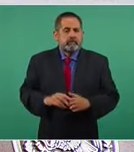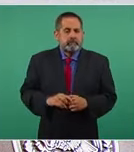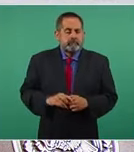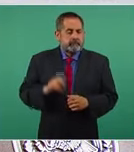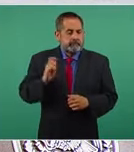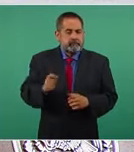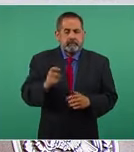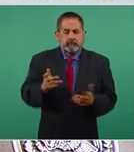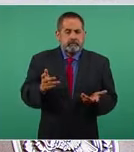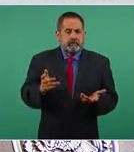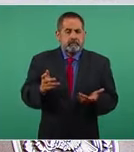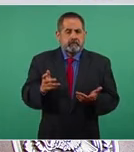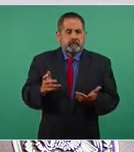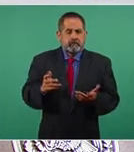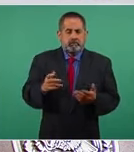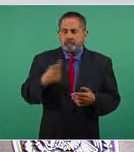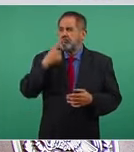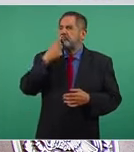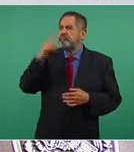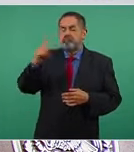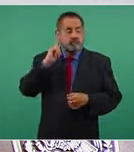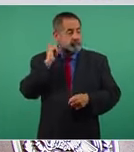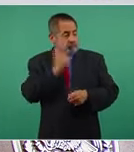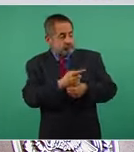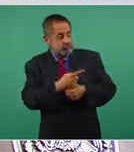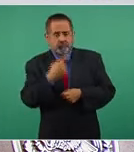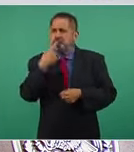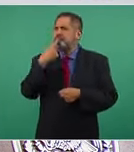de denunciar,